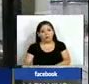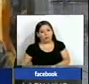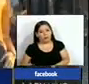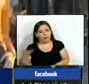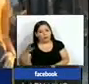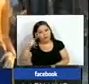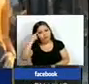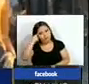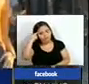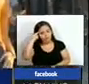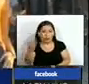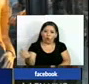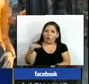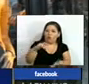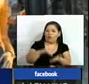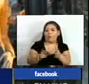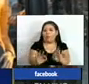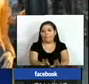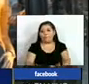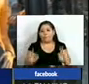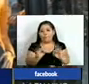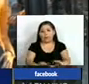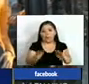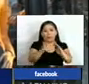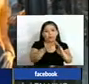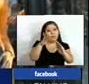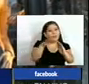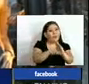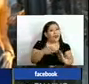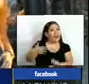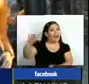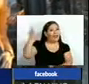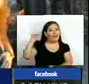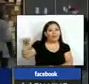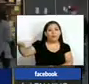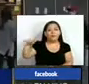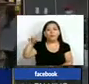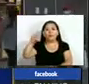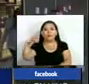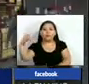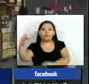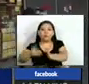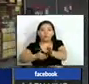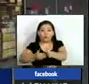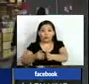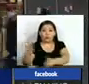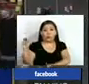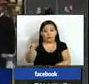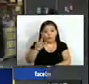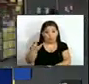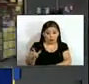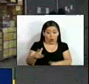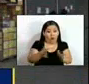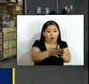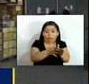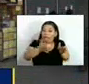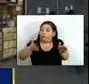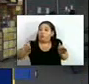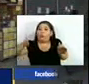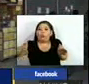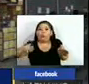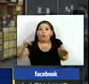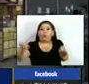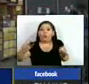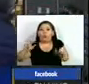decidió apostar por volver a una cuarentena severa, similar a lo que comenzó el 20 de marzo. A partir del miércoles y hasta el 17 de julio, los